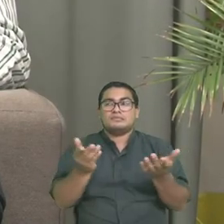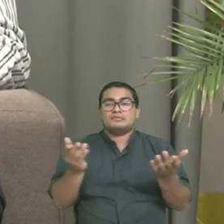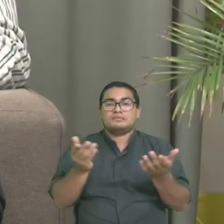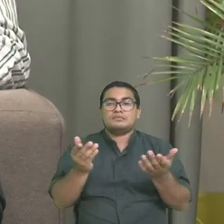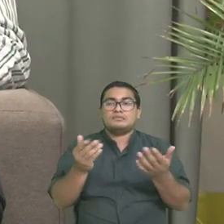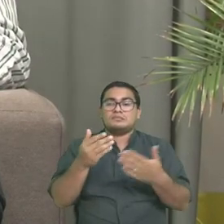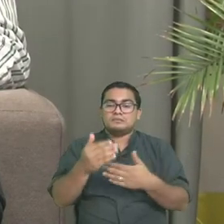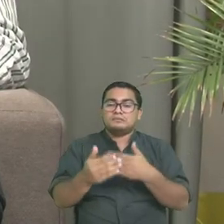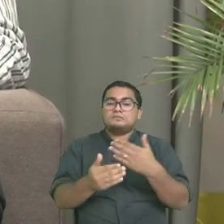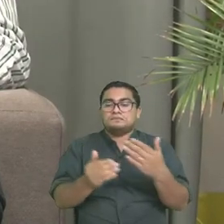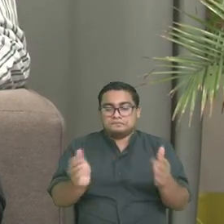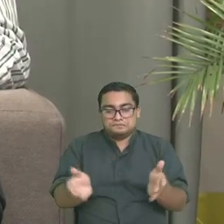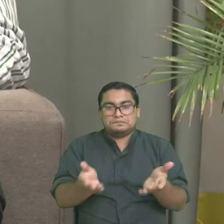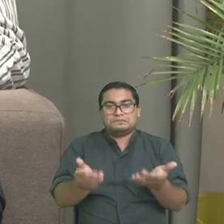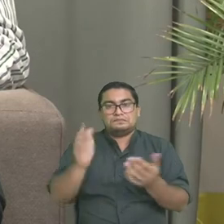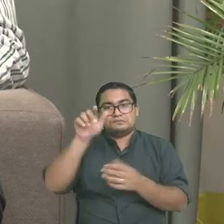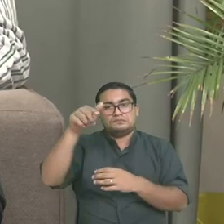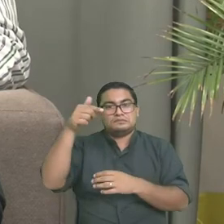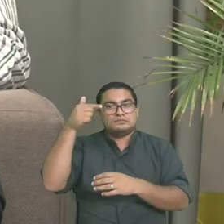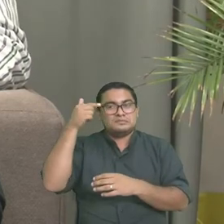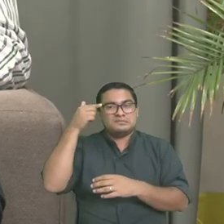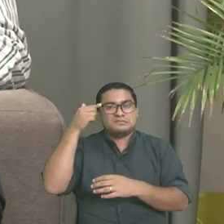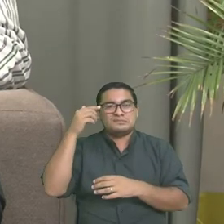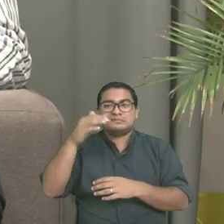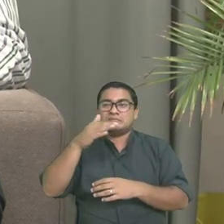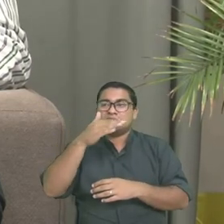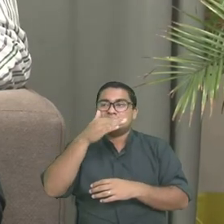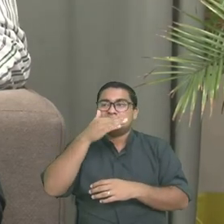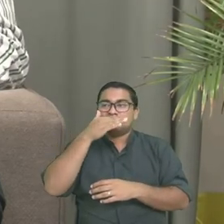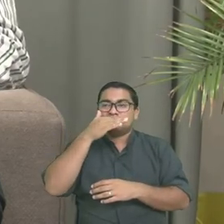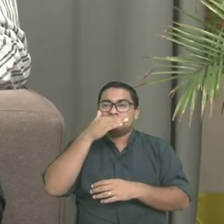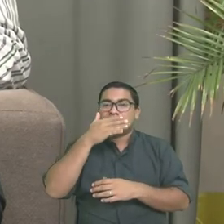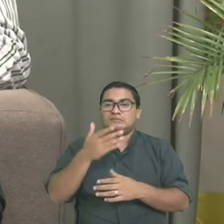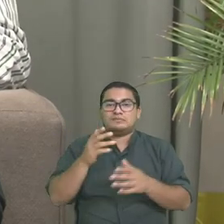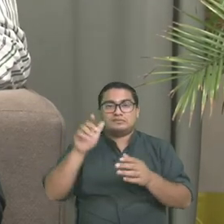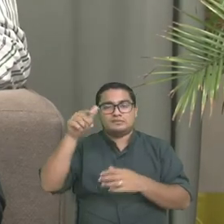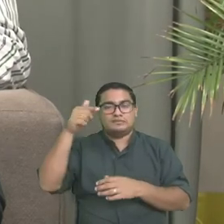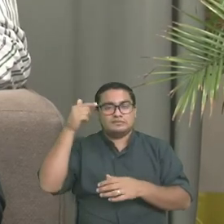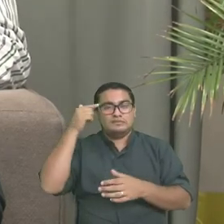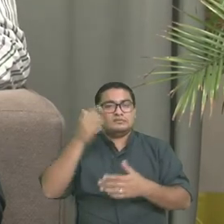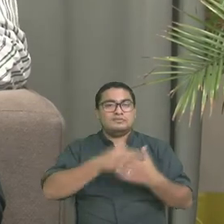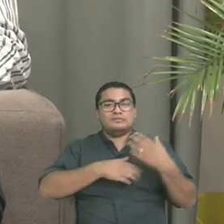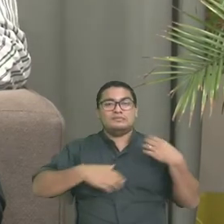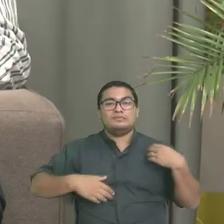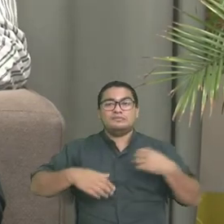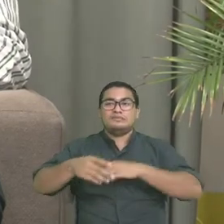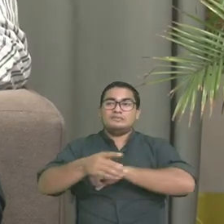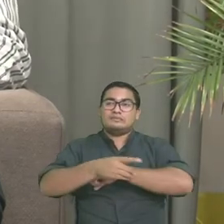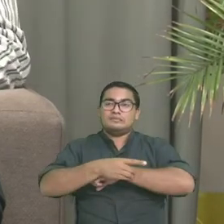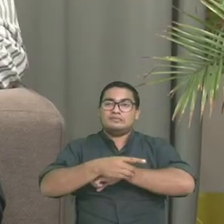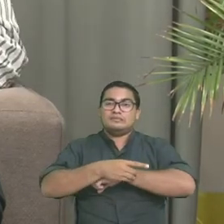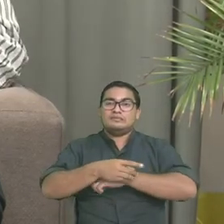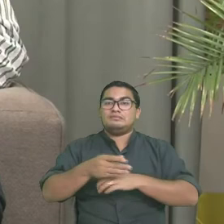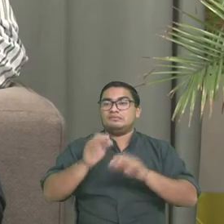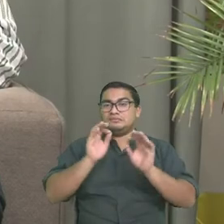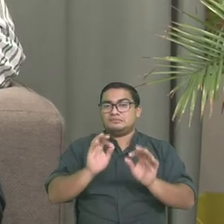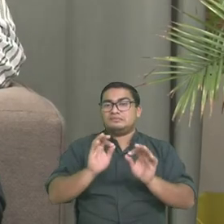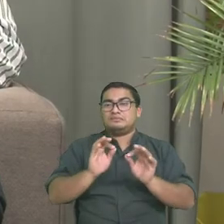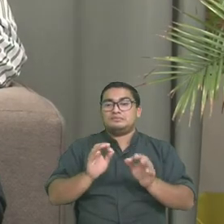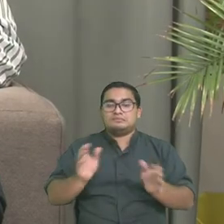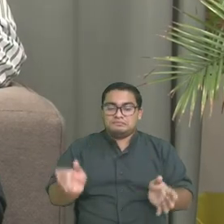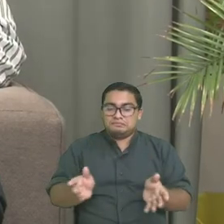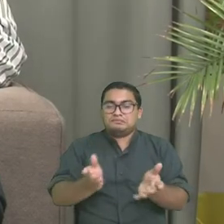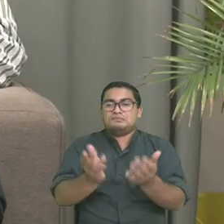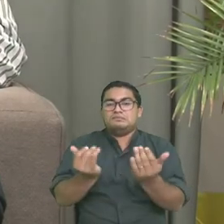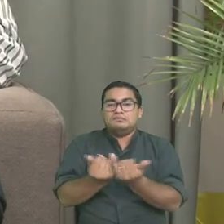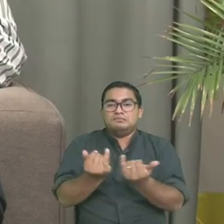venido impulsando nuestro gobierno y el Frente Sandinista, el Frente del Gobierno, y con ese mismo empuje